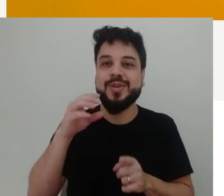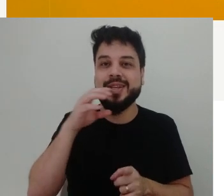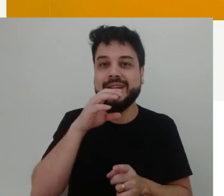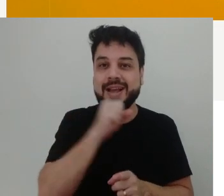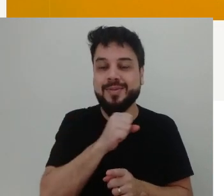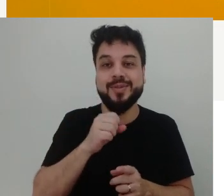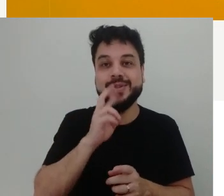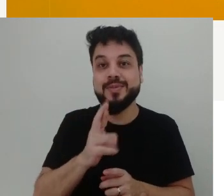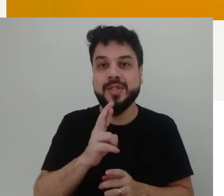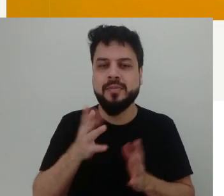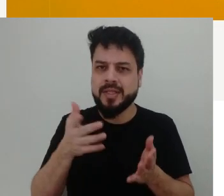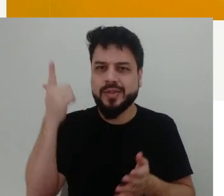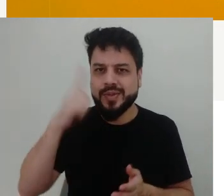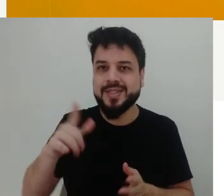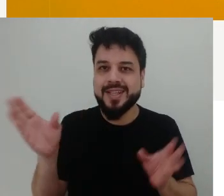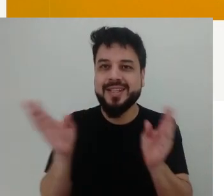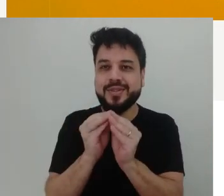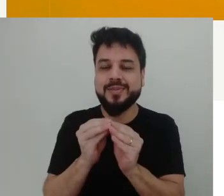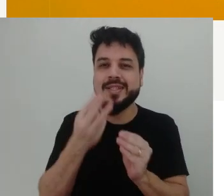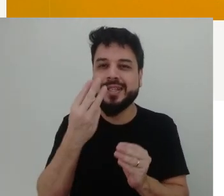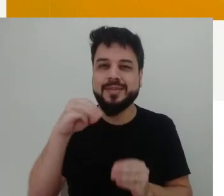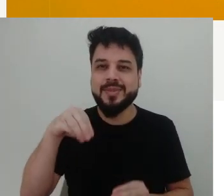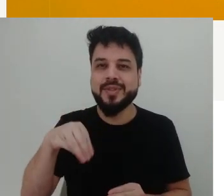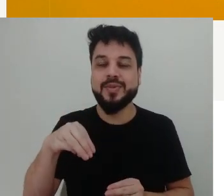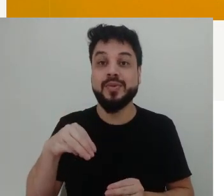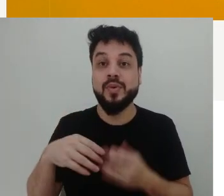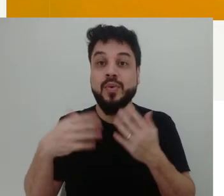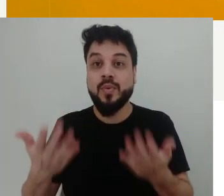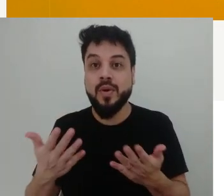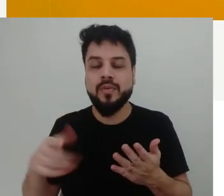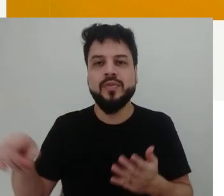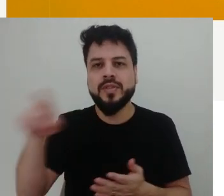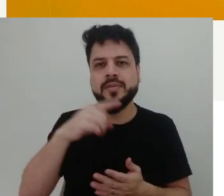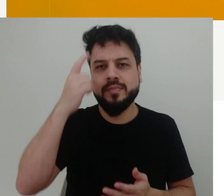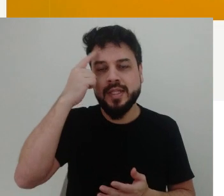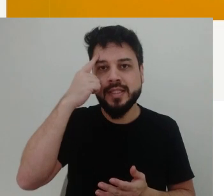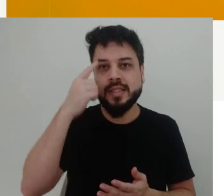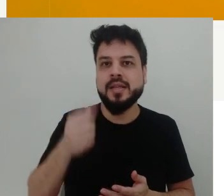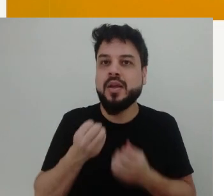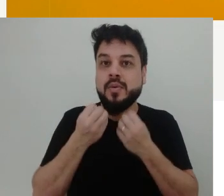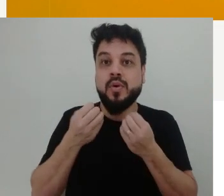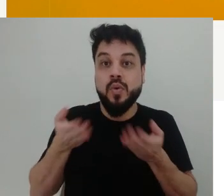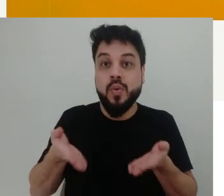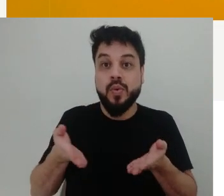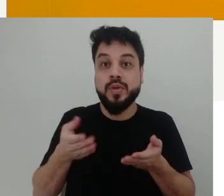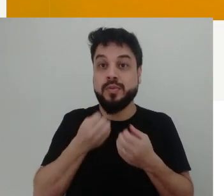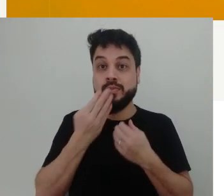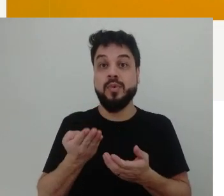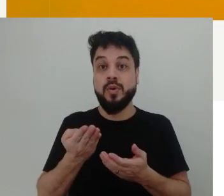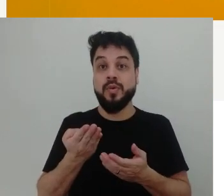de investigación metodológica extraordinarias como la etnografía o la investigación histórica, ¿verdad?